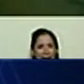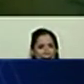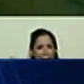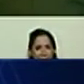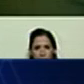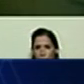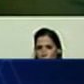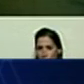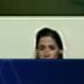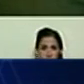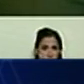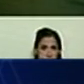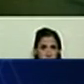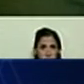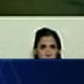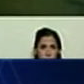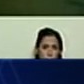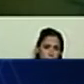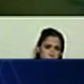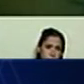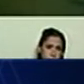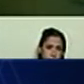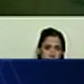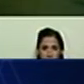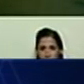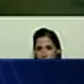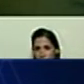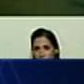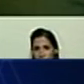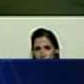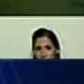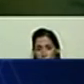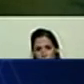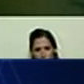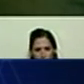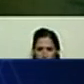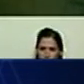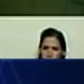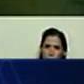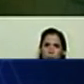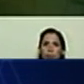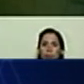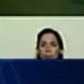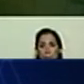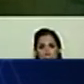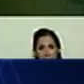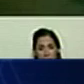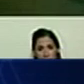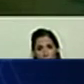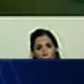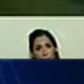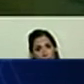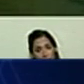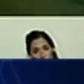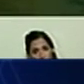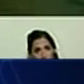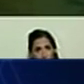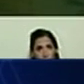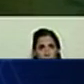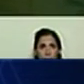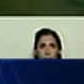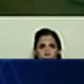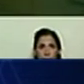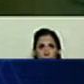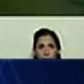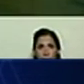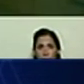Latinoamérica durante siglos, en contraposición a la dignidad de sus propios pueblos y subyugando los